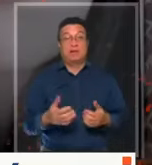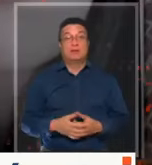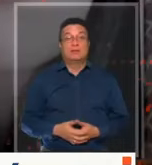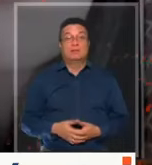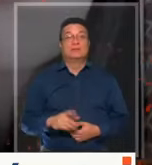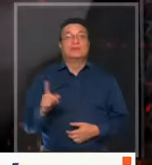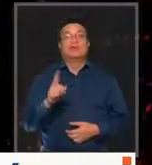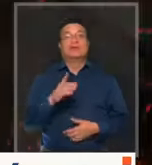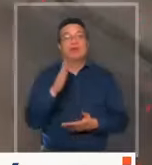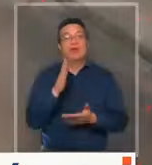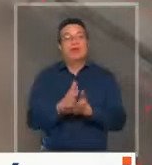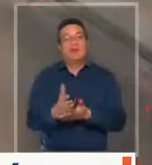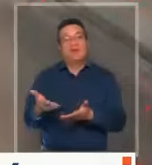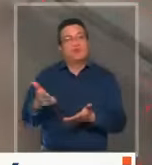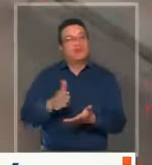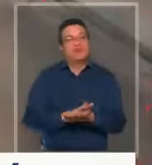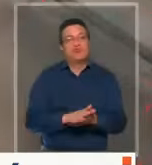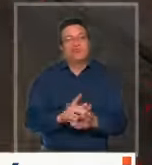De haber sido de acá.